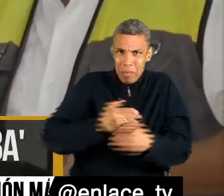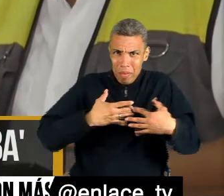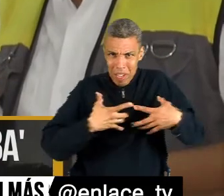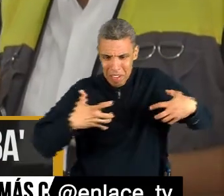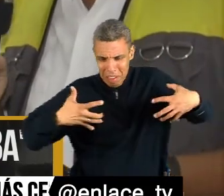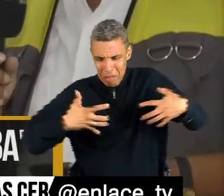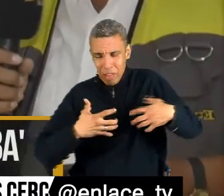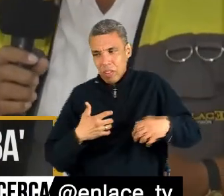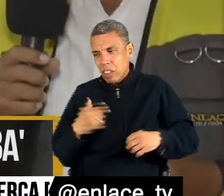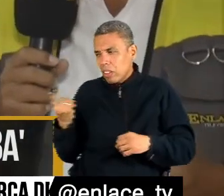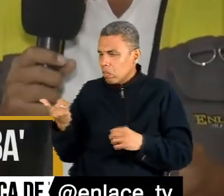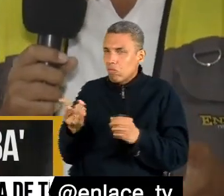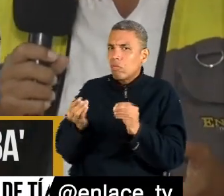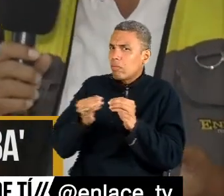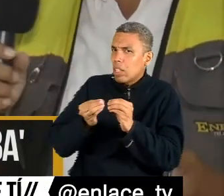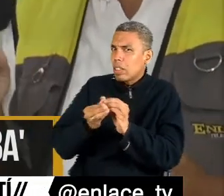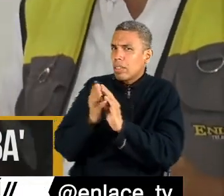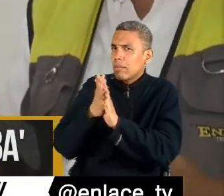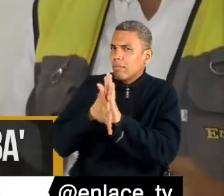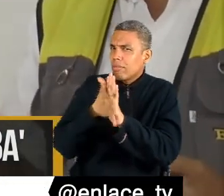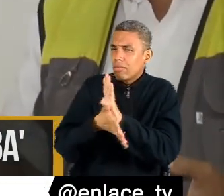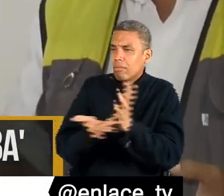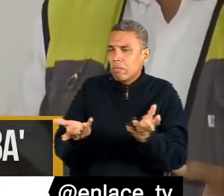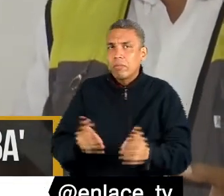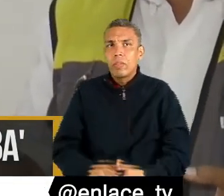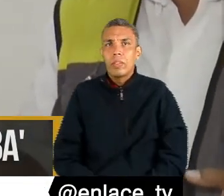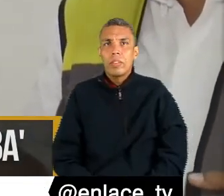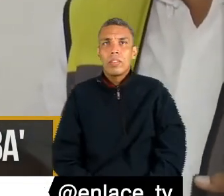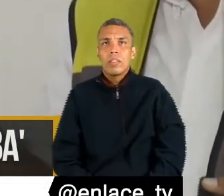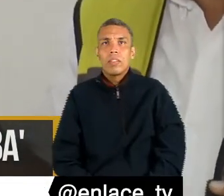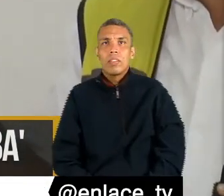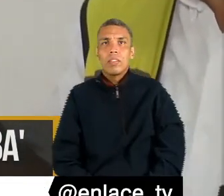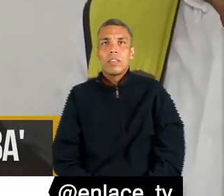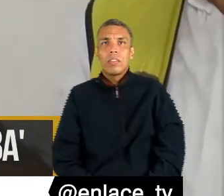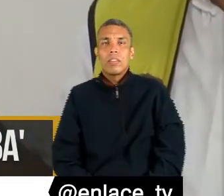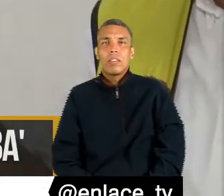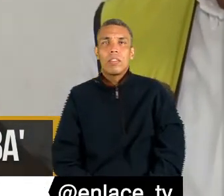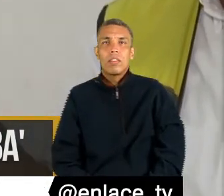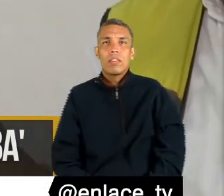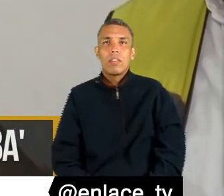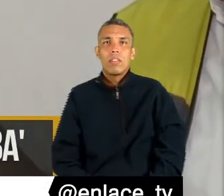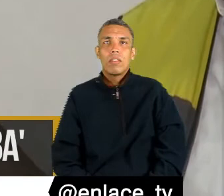colegas músicos en este momento difícil que pasa Matamba? Pues compañero, muy buenas tardes.